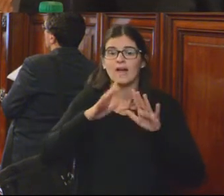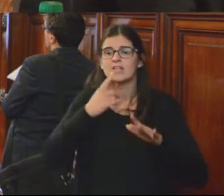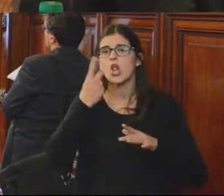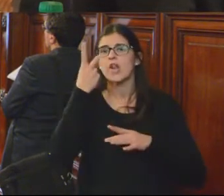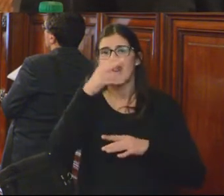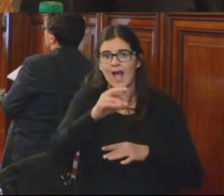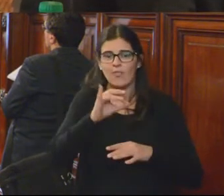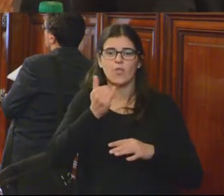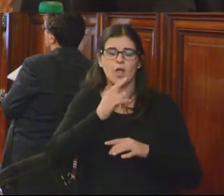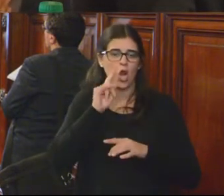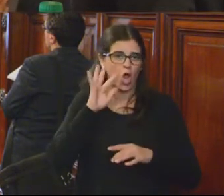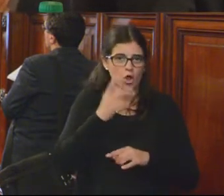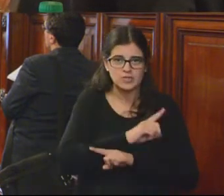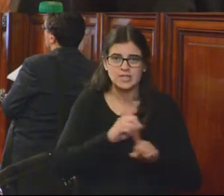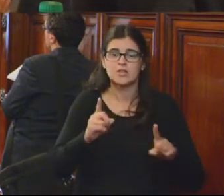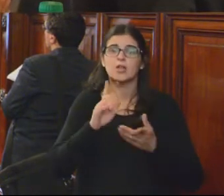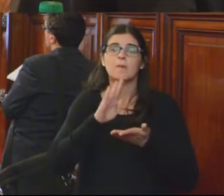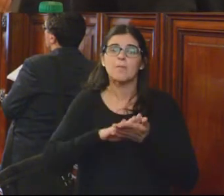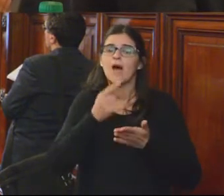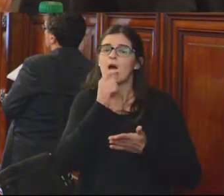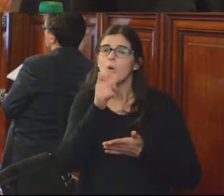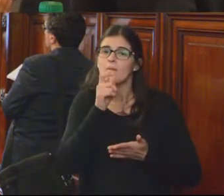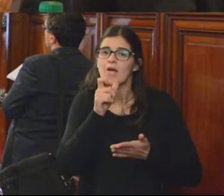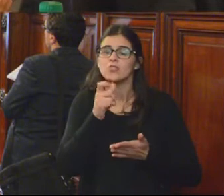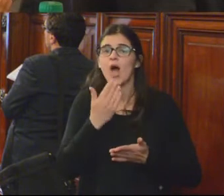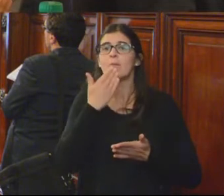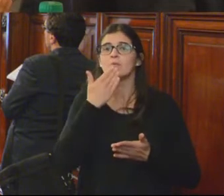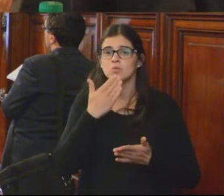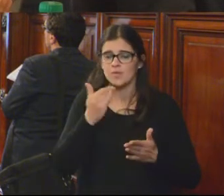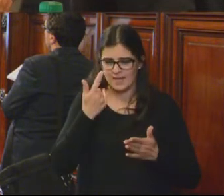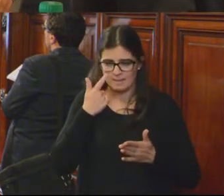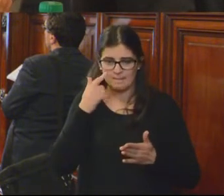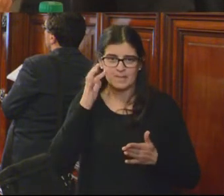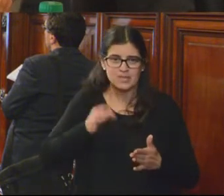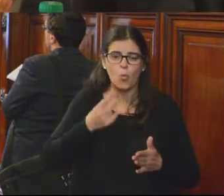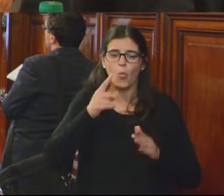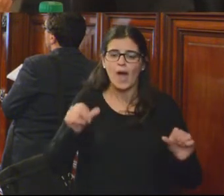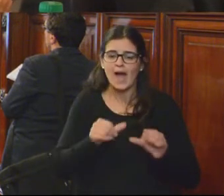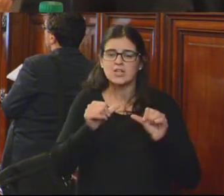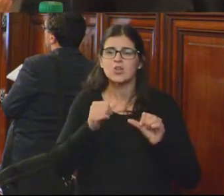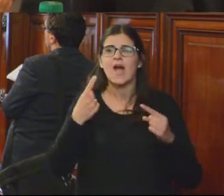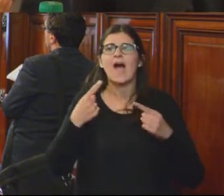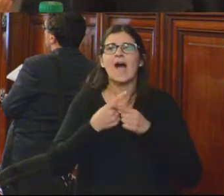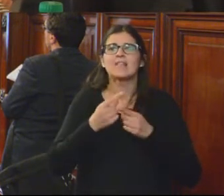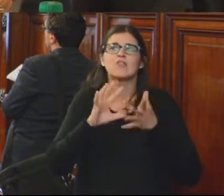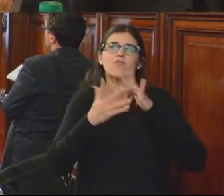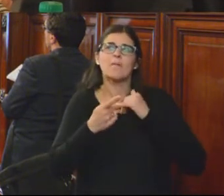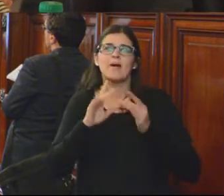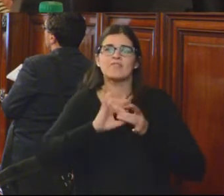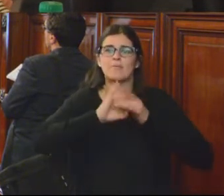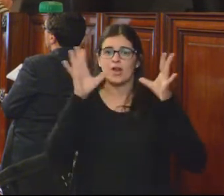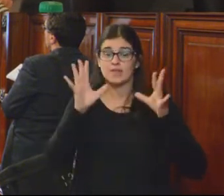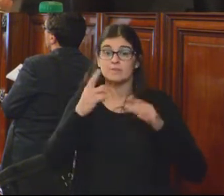negado, desconocido, basándose en el argumento absurdo de considerarlo un acto antidemocrático.